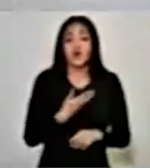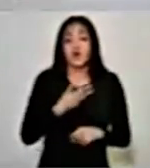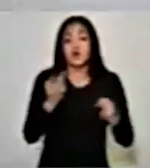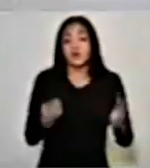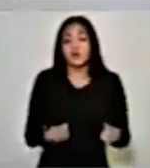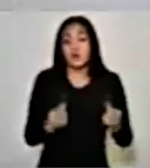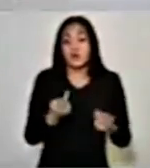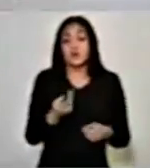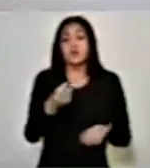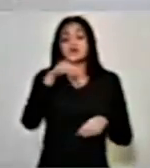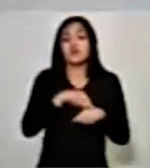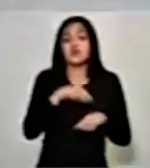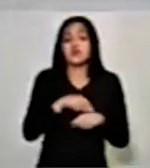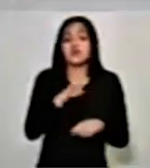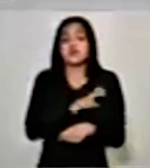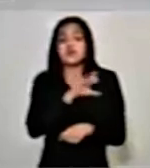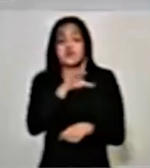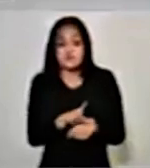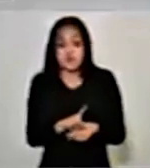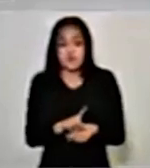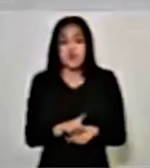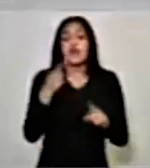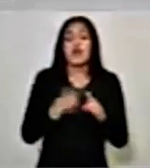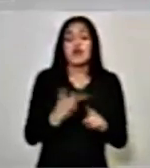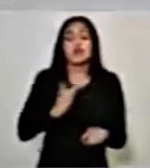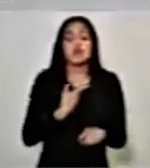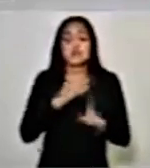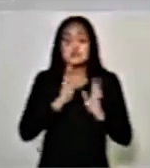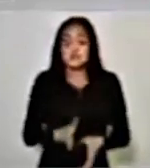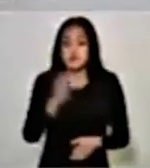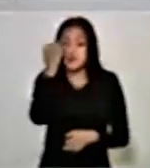sea privado, por un médico especialista